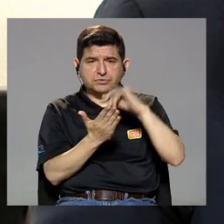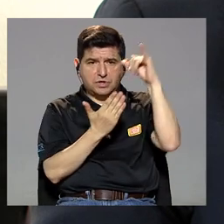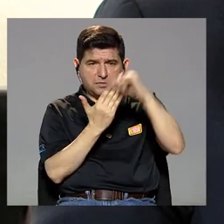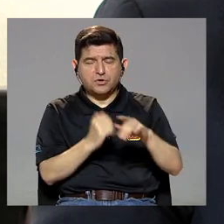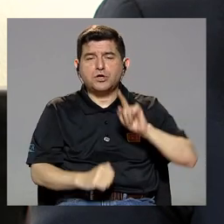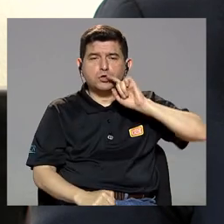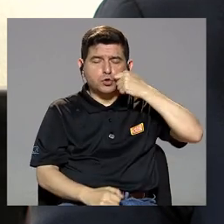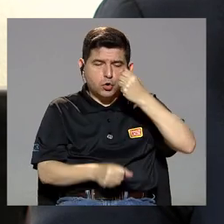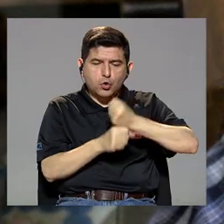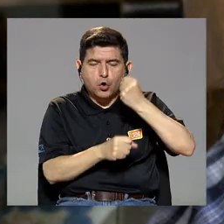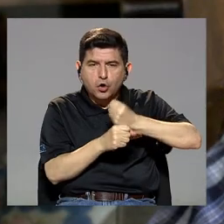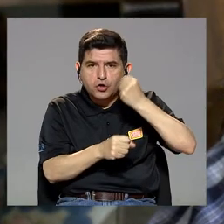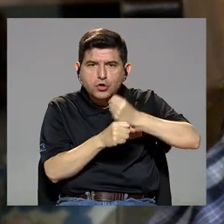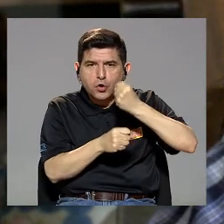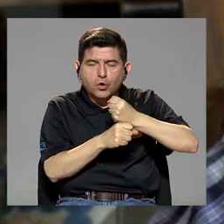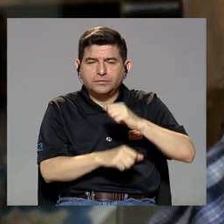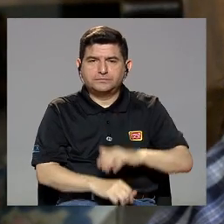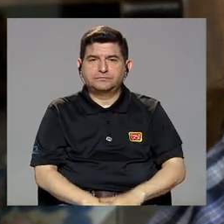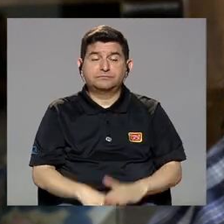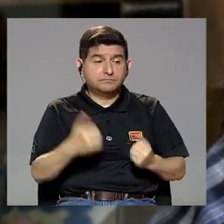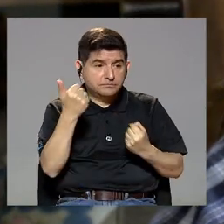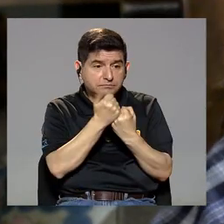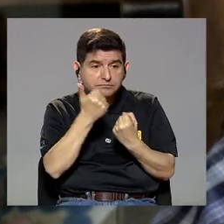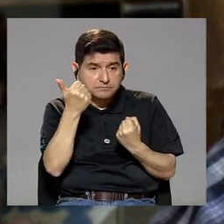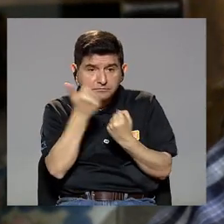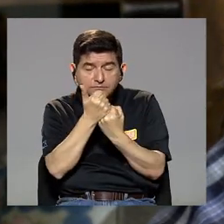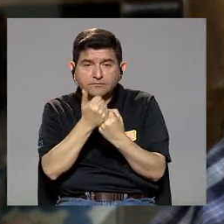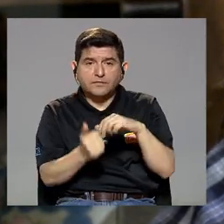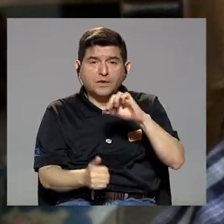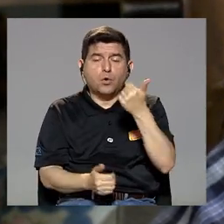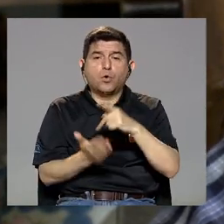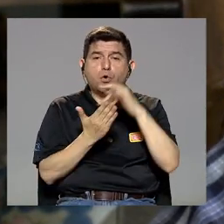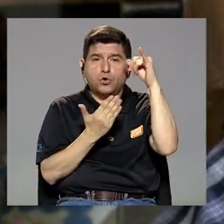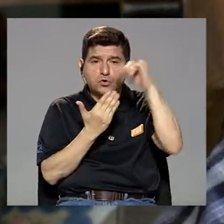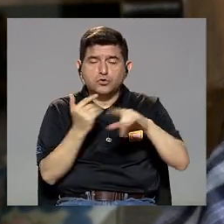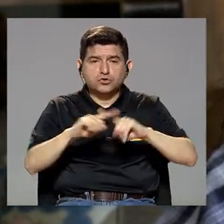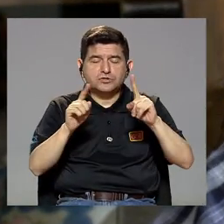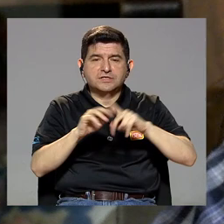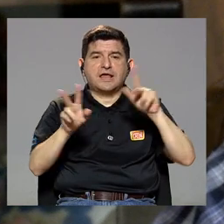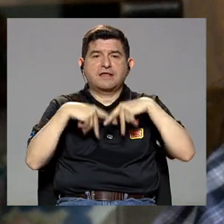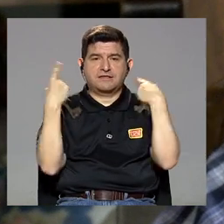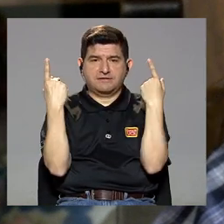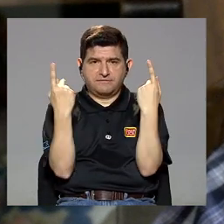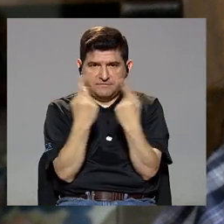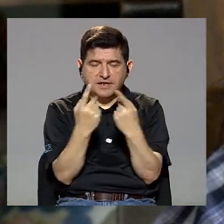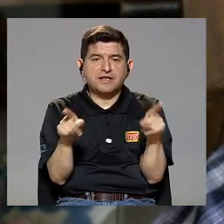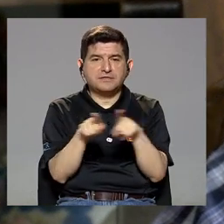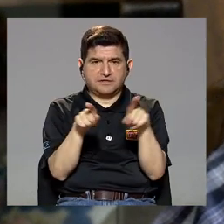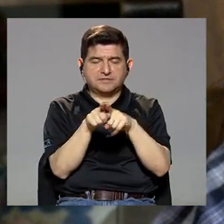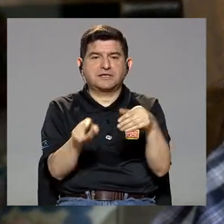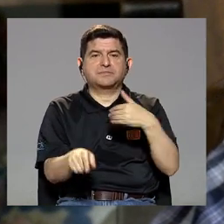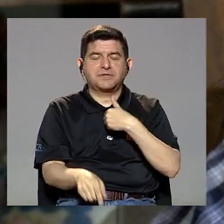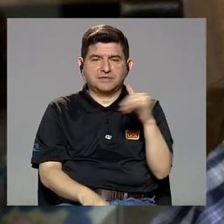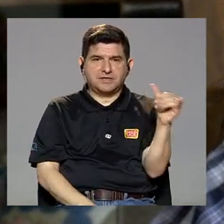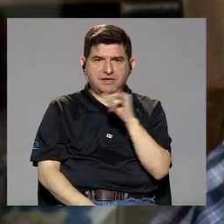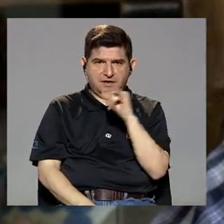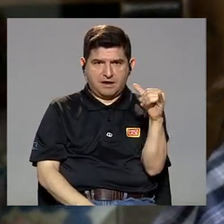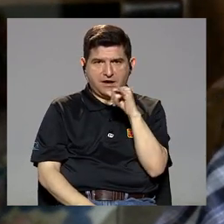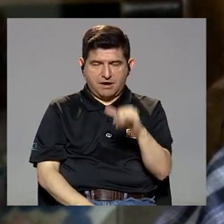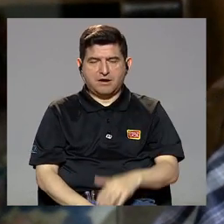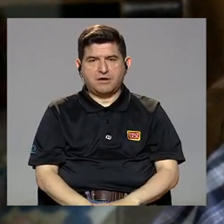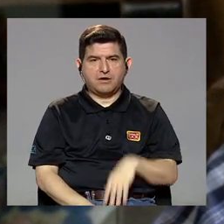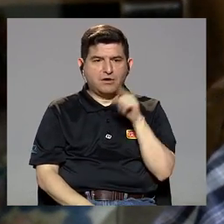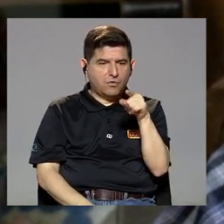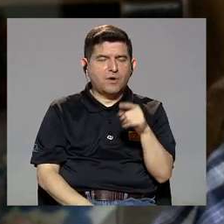código del trabajo apoye incluso otros proyectos de otros partidos que también tenían ese mismo ese